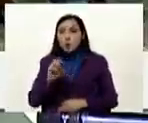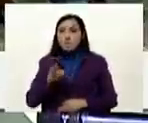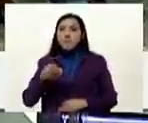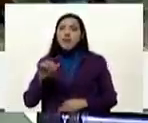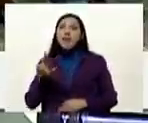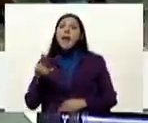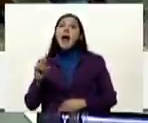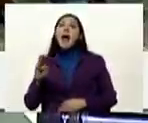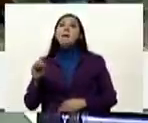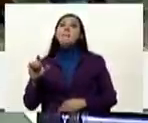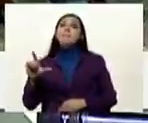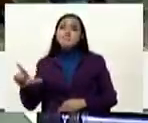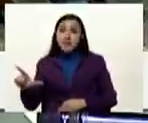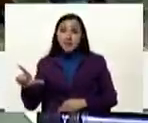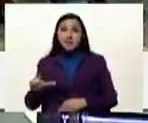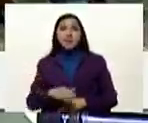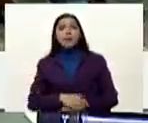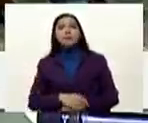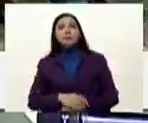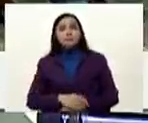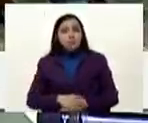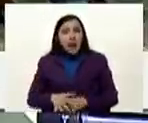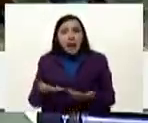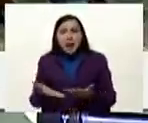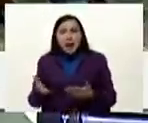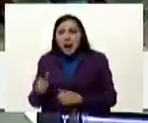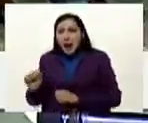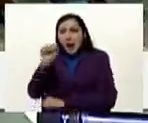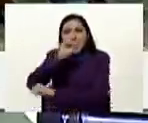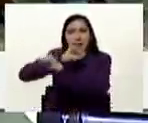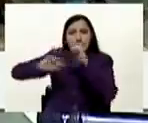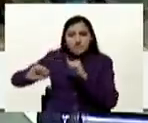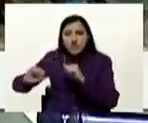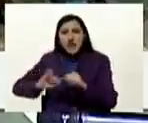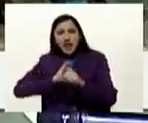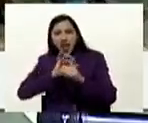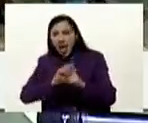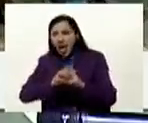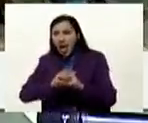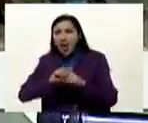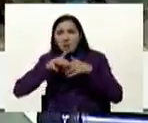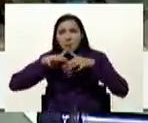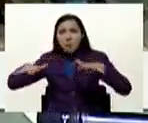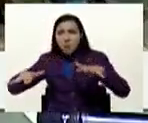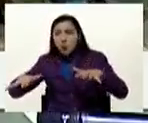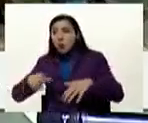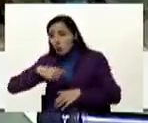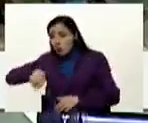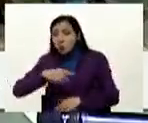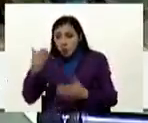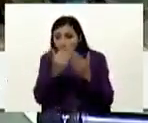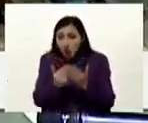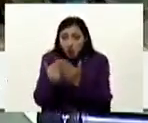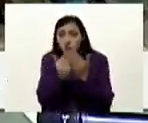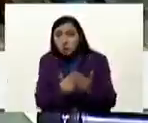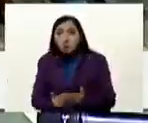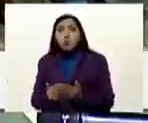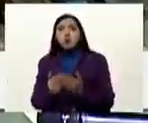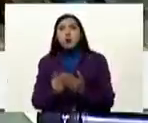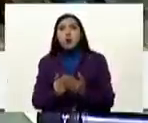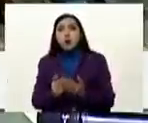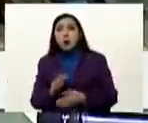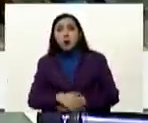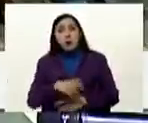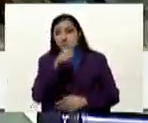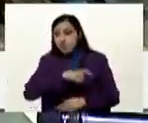El molnupiravir impide la replicación viral. Ustedes ya lo han estudiado. Los estudios en